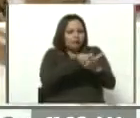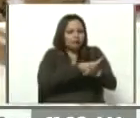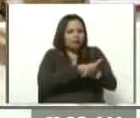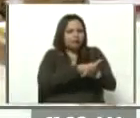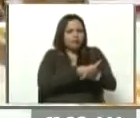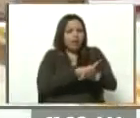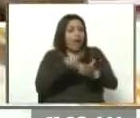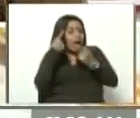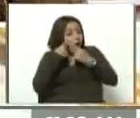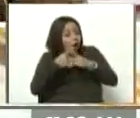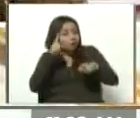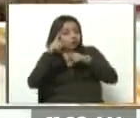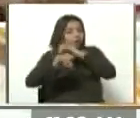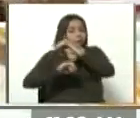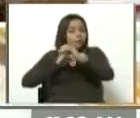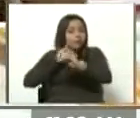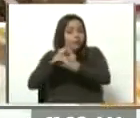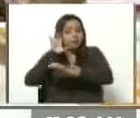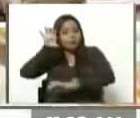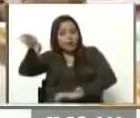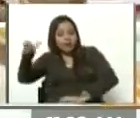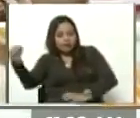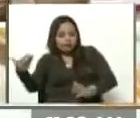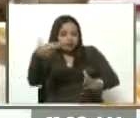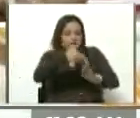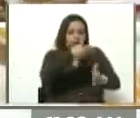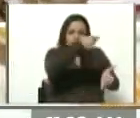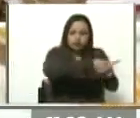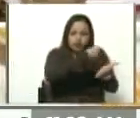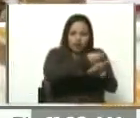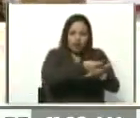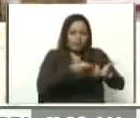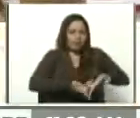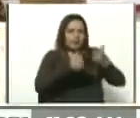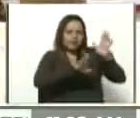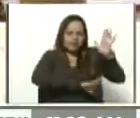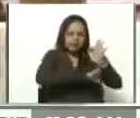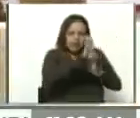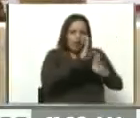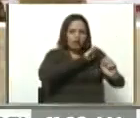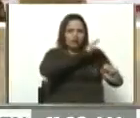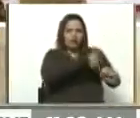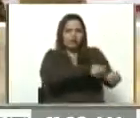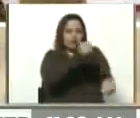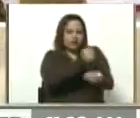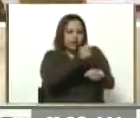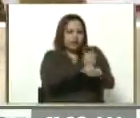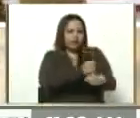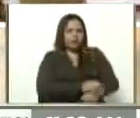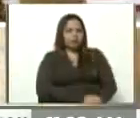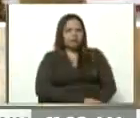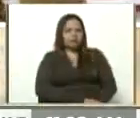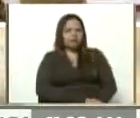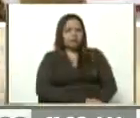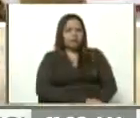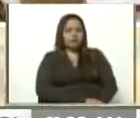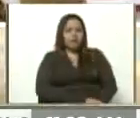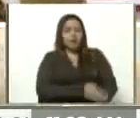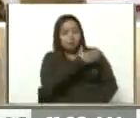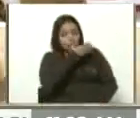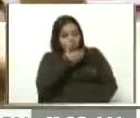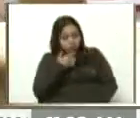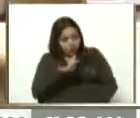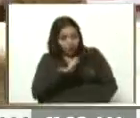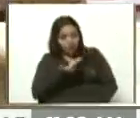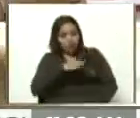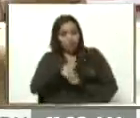o nacionales que nos permitan desarrollar a pasos agigantados las fuerzas productivas, para incrementar la producción de